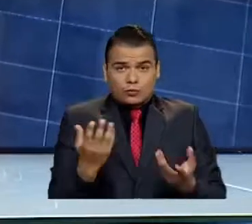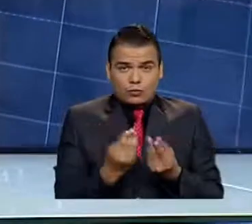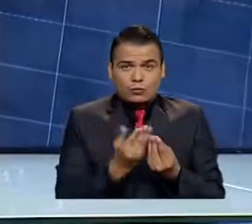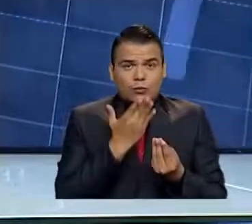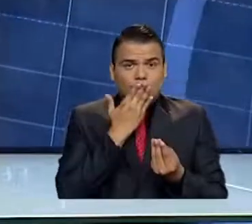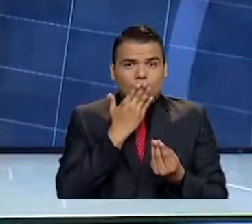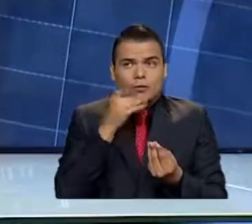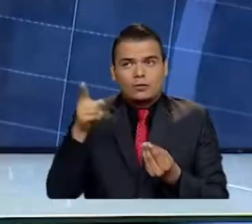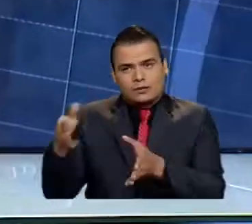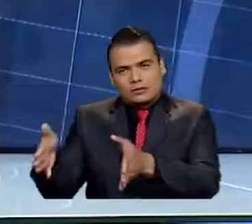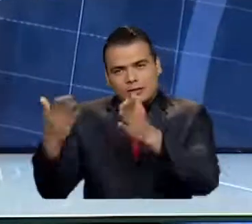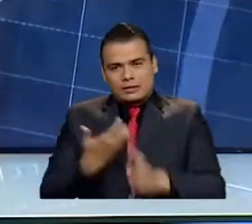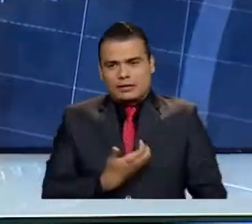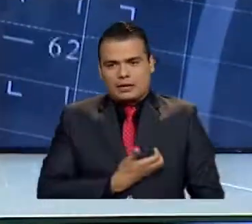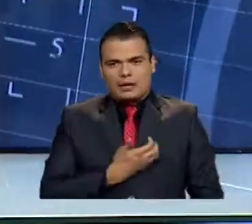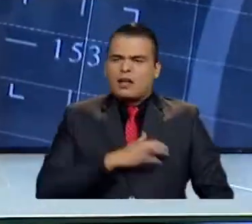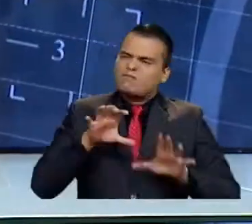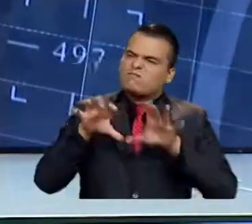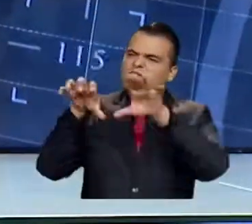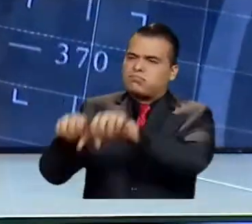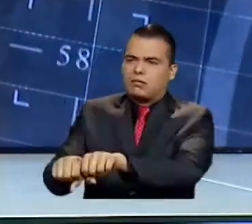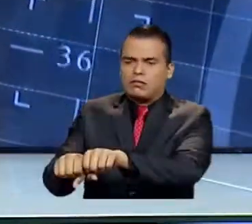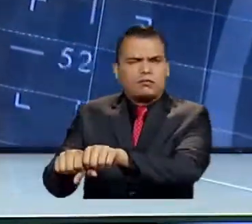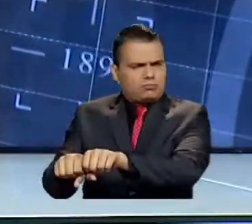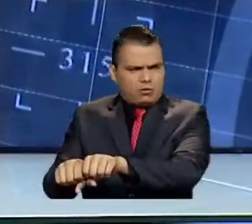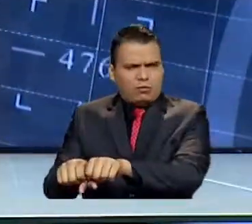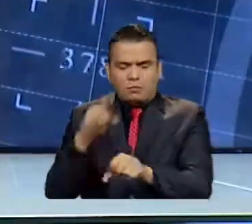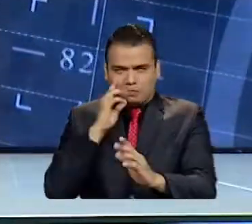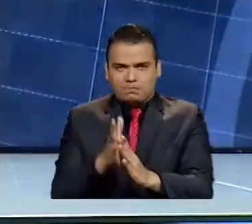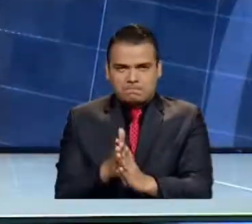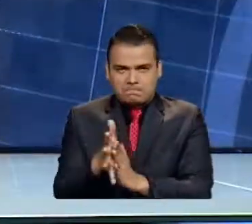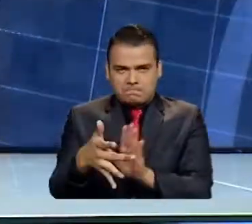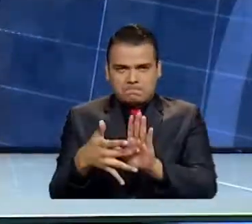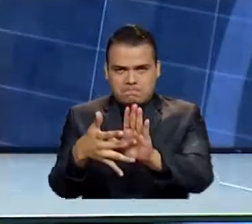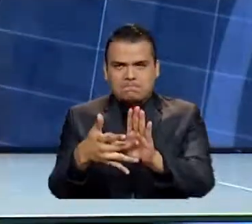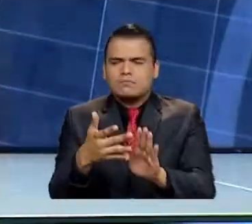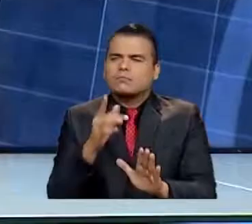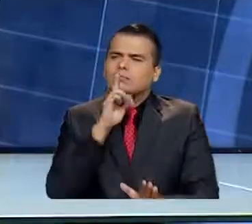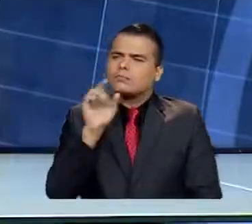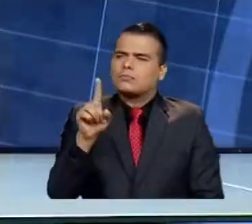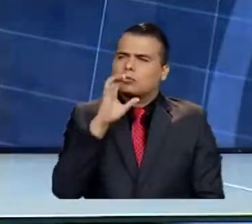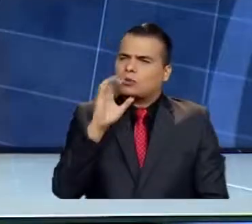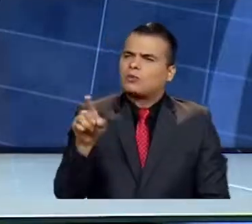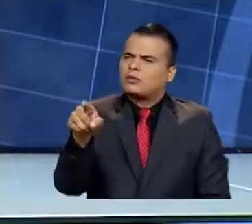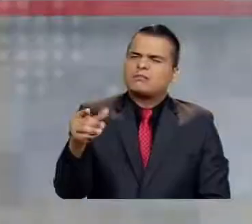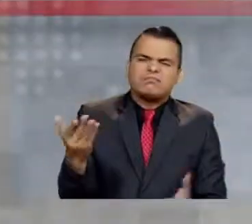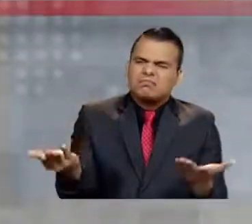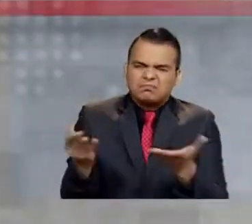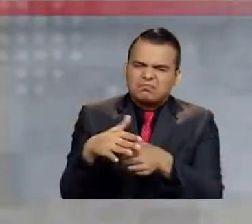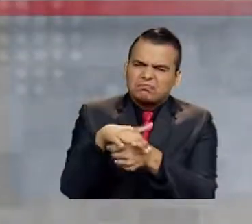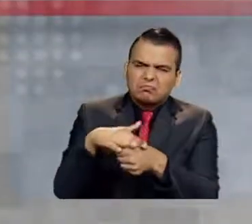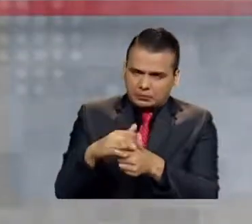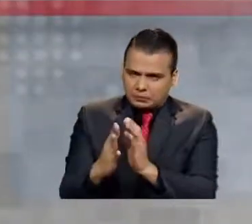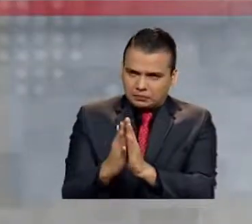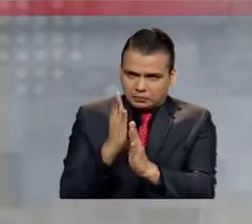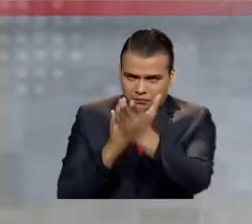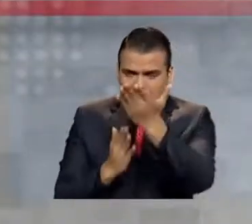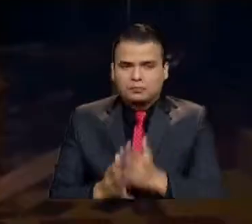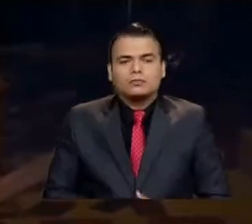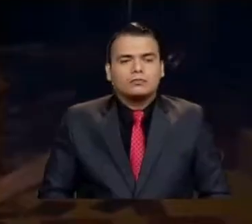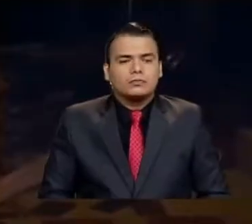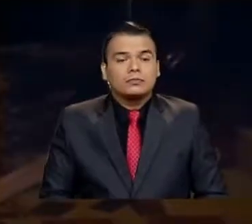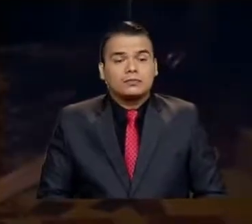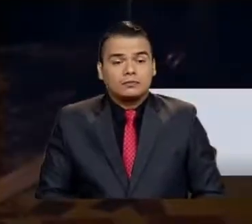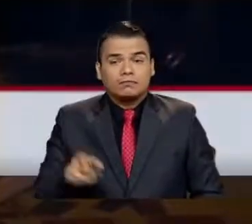nuestra corresponsal christiane cuesta tiene más información al respecto cristian muy buenas noches adelante buenas noches la